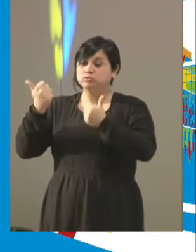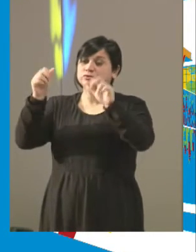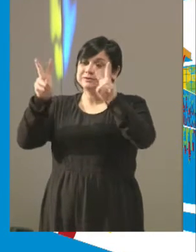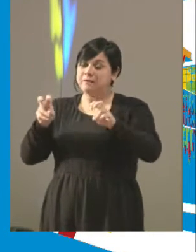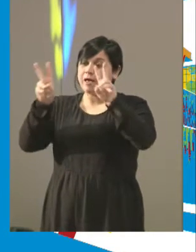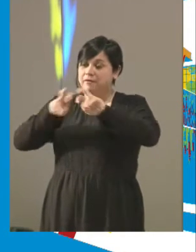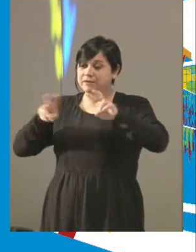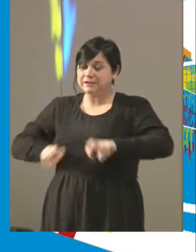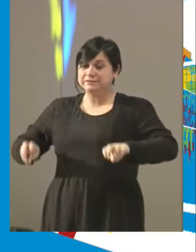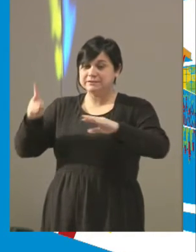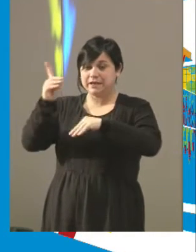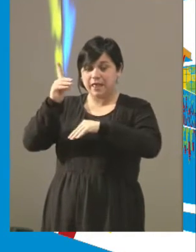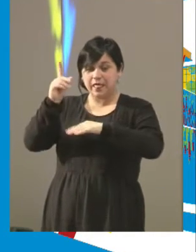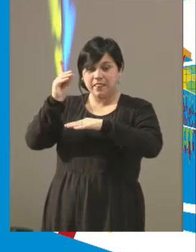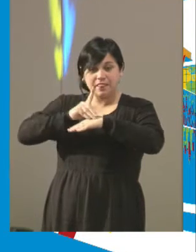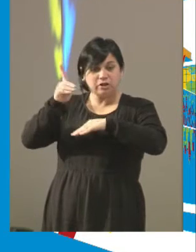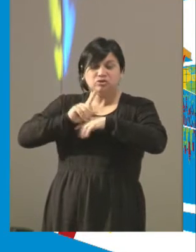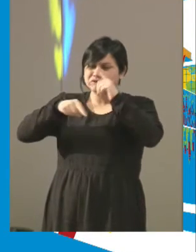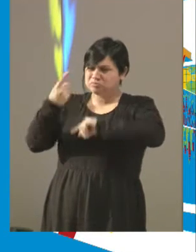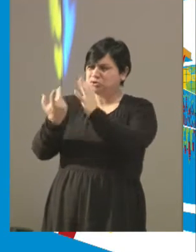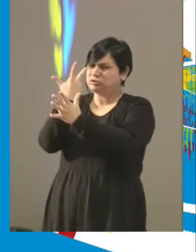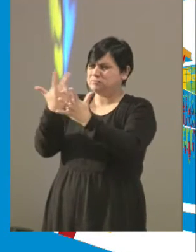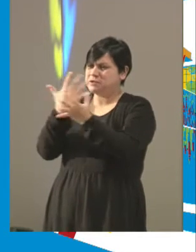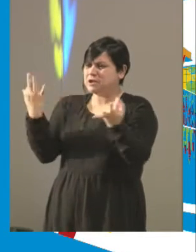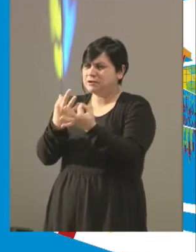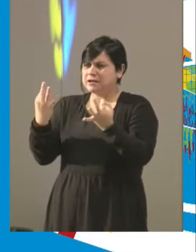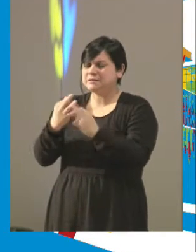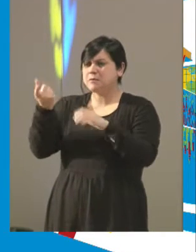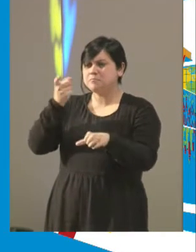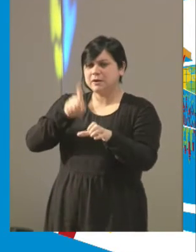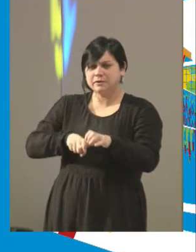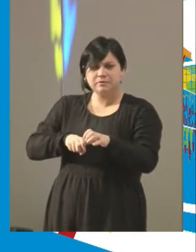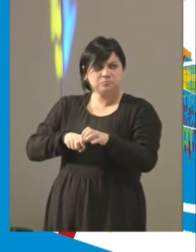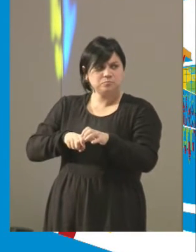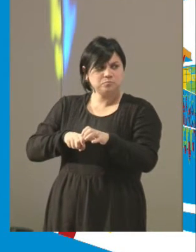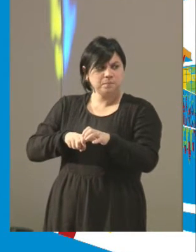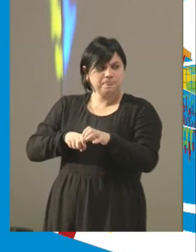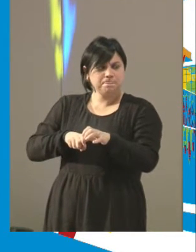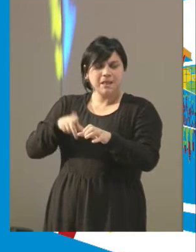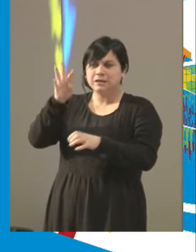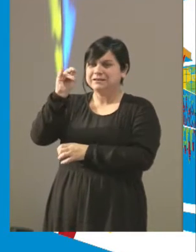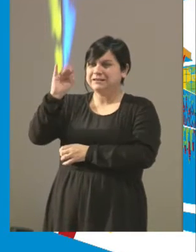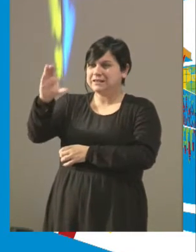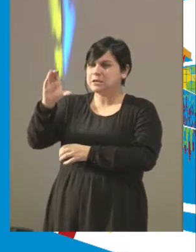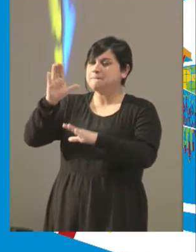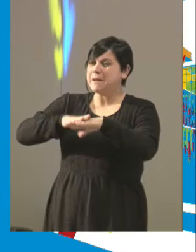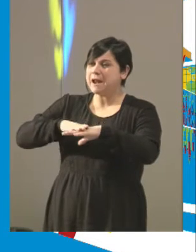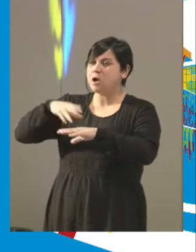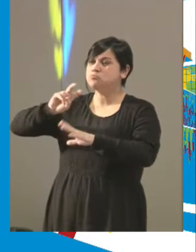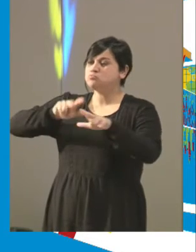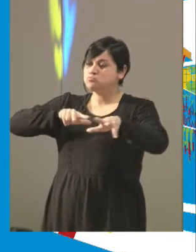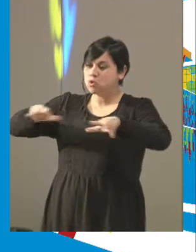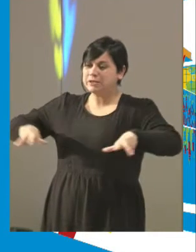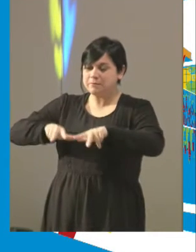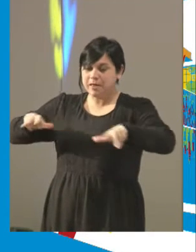el análisis en Big Data. Espero que nos cuente qué es. Ha participado en la puesta en marcha del Centro Nacional profesional demostrador TIC para el sector multimedia y ha